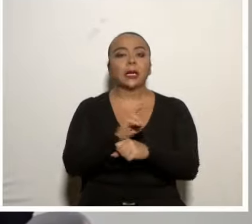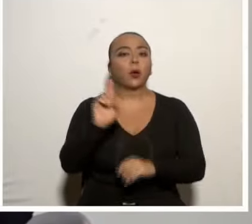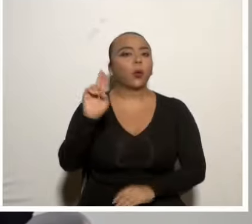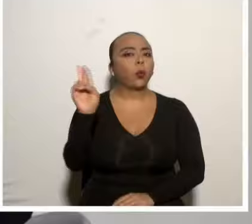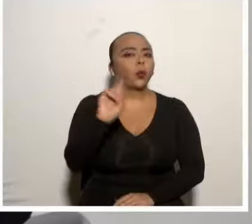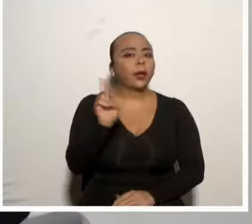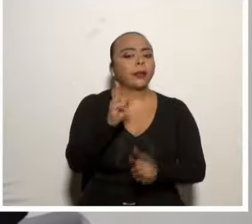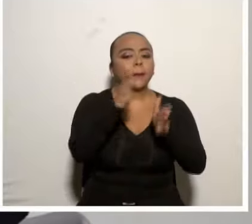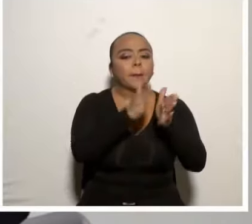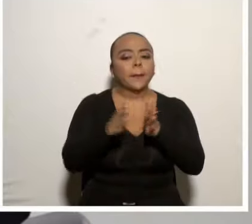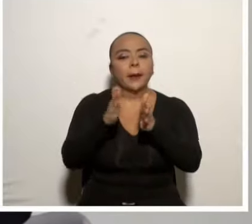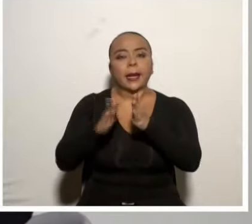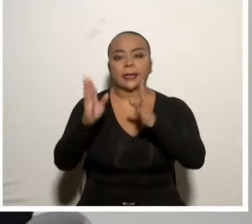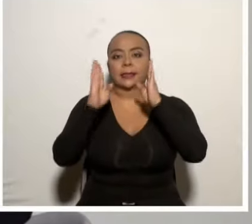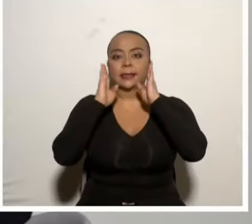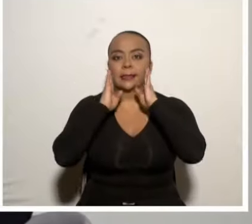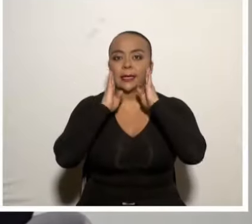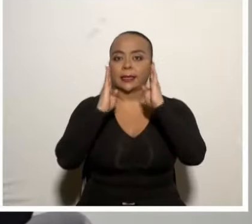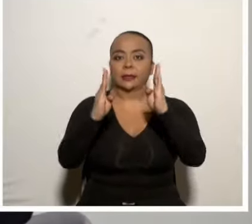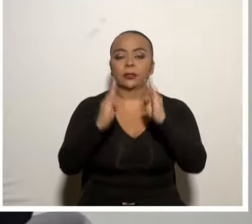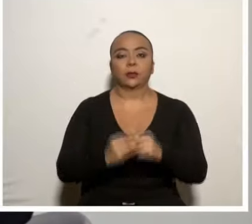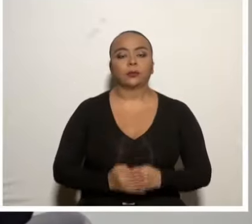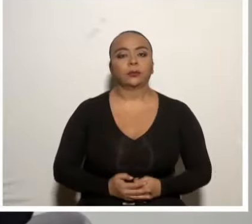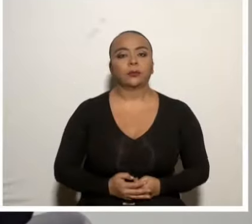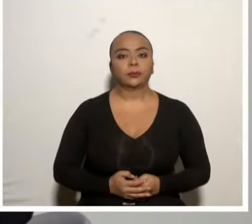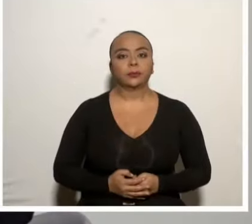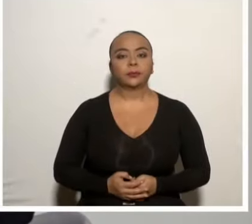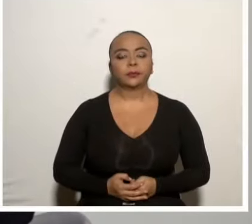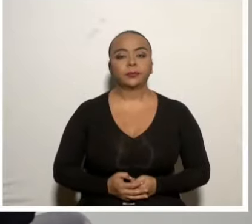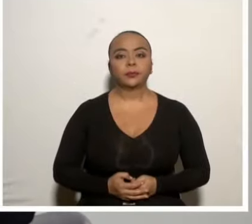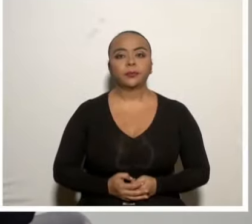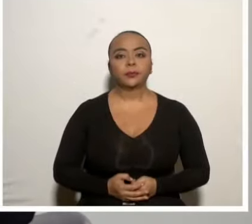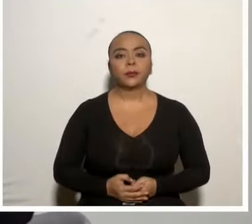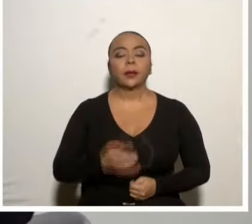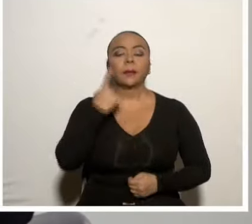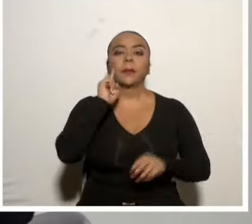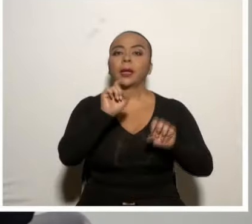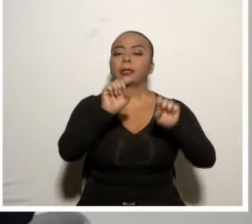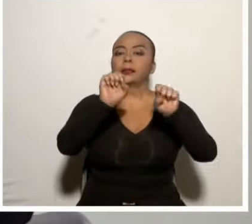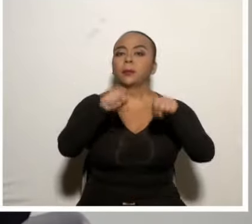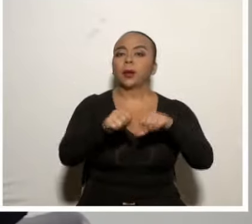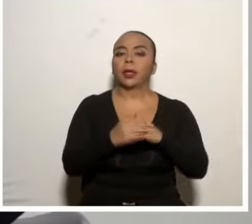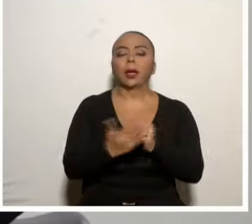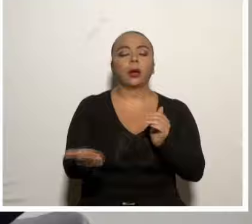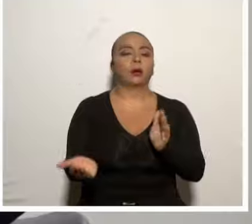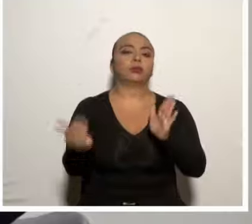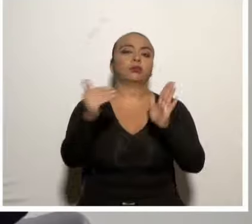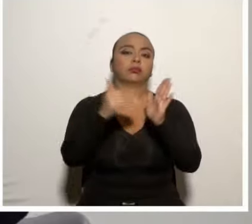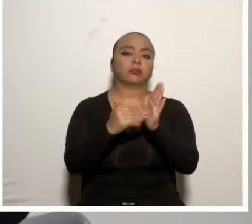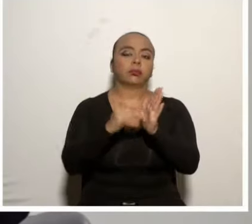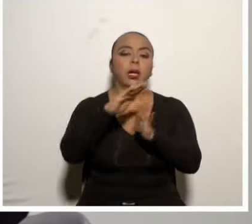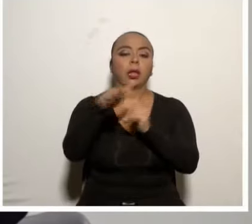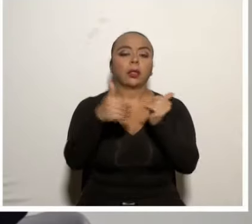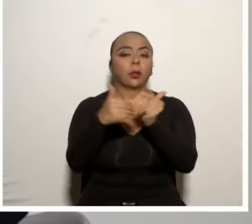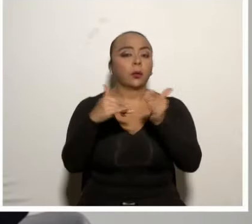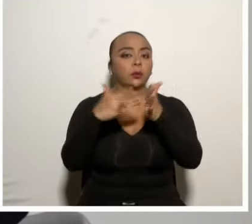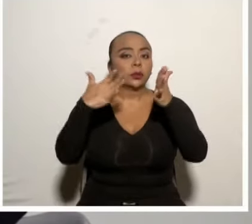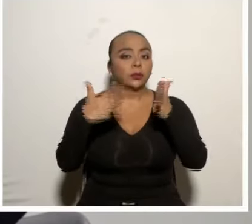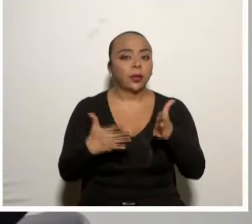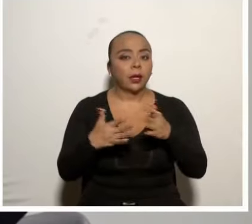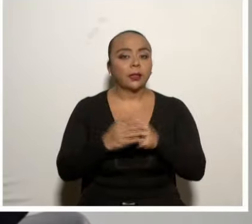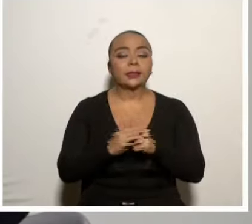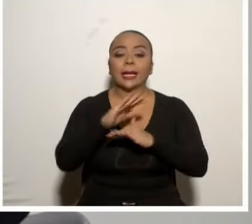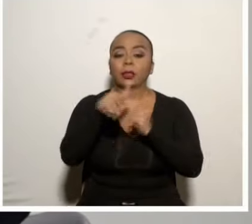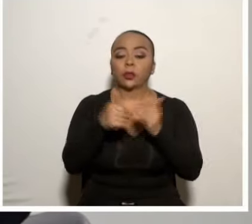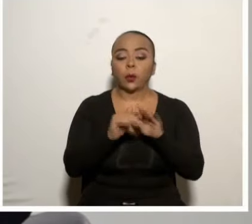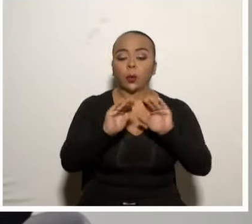urgentemente planes de atención para que se pueda de nuevo a todo el estudiante estudiantado, a todos